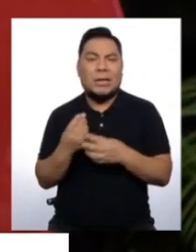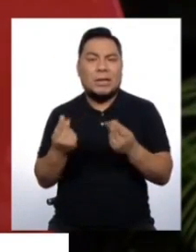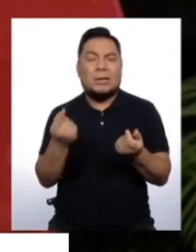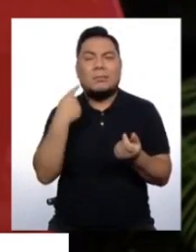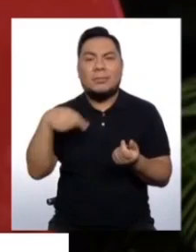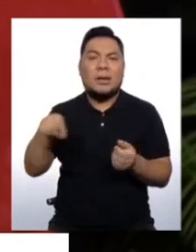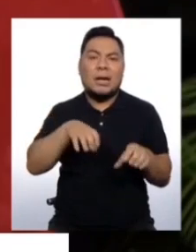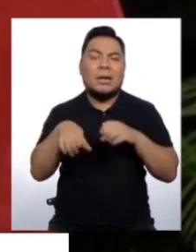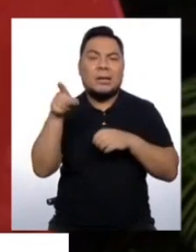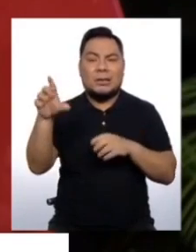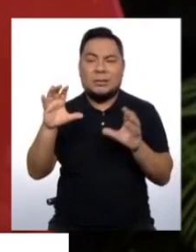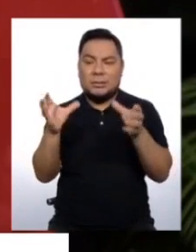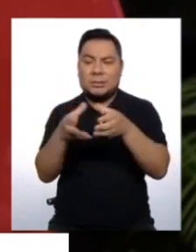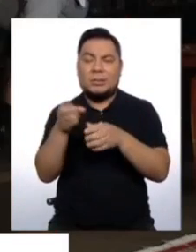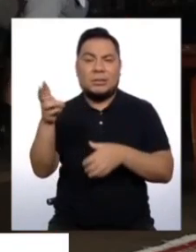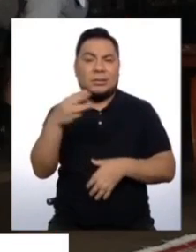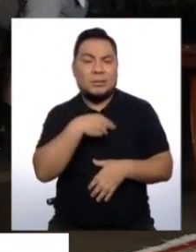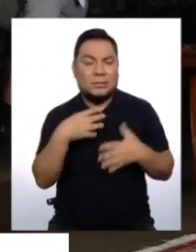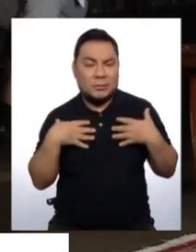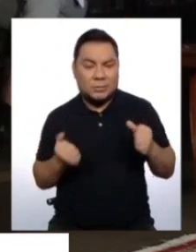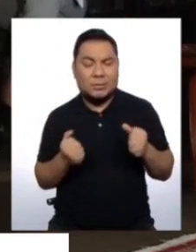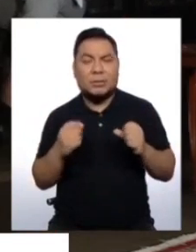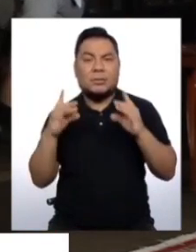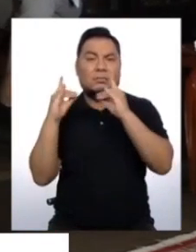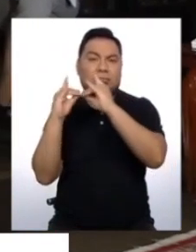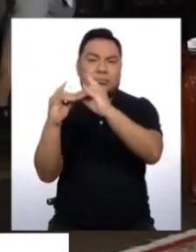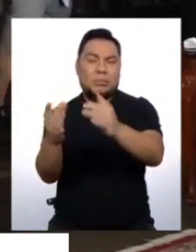que hace el sector, yendo